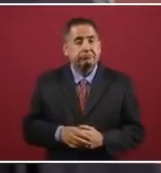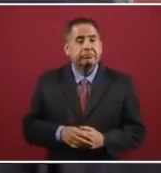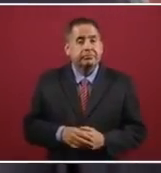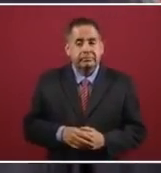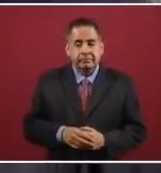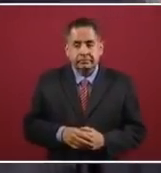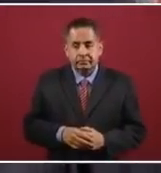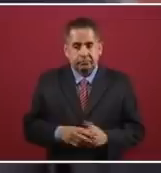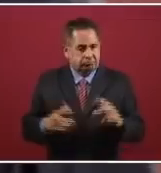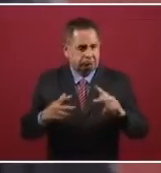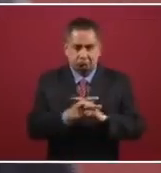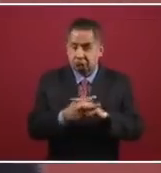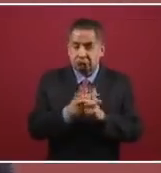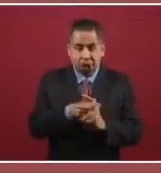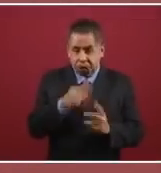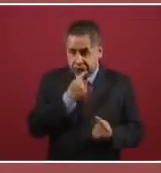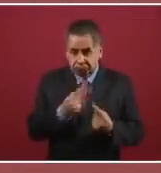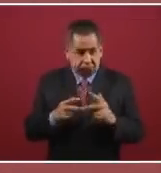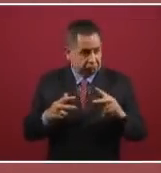a golpes